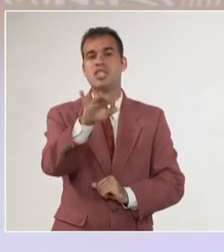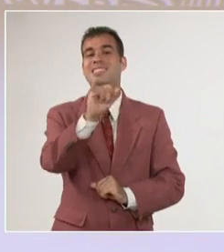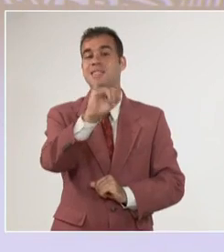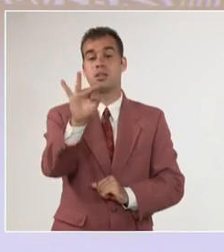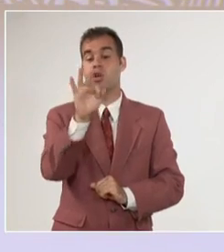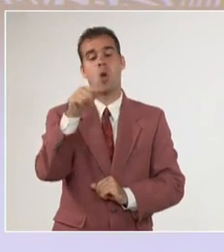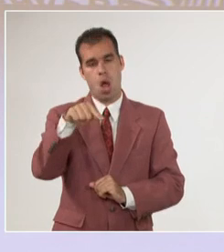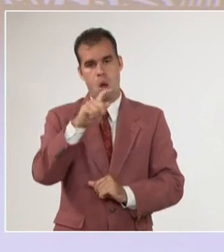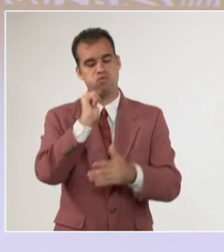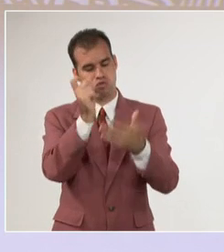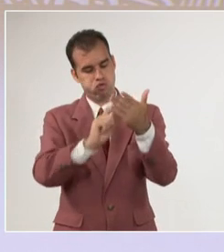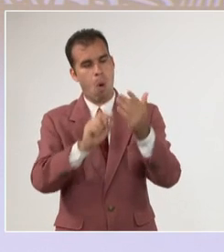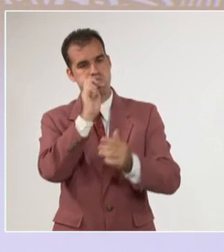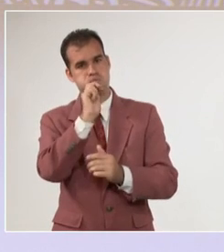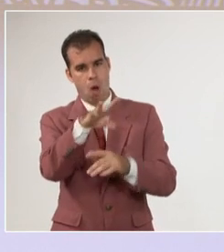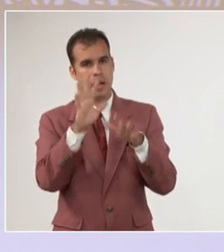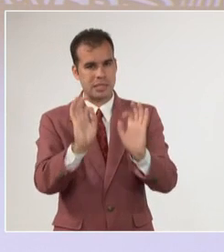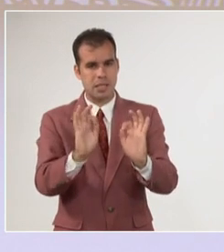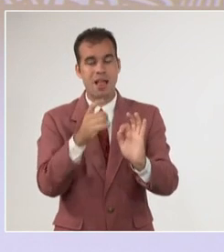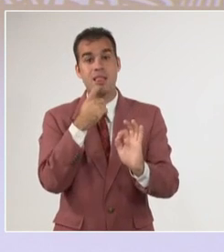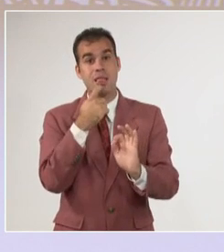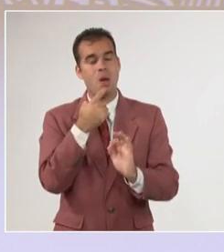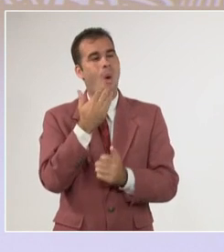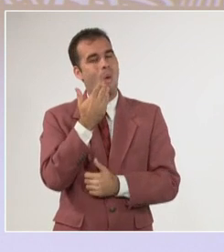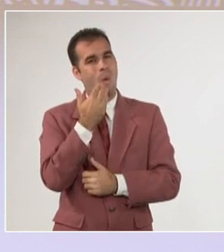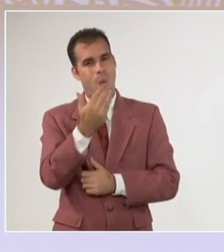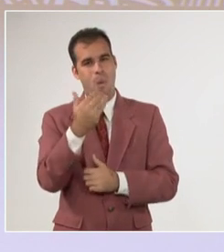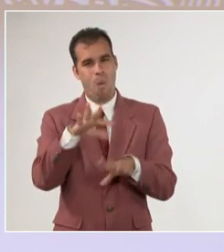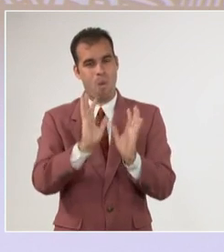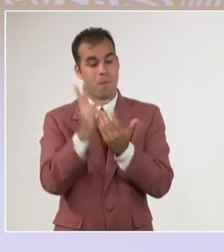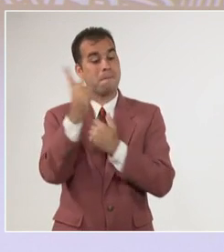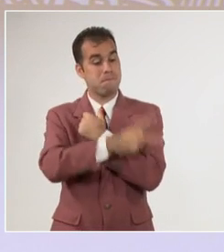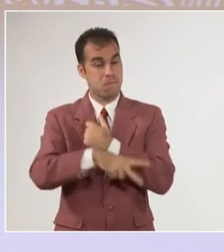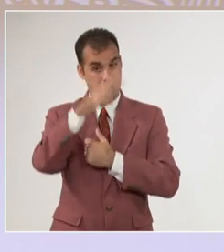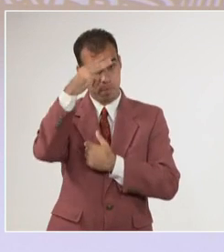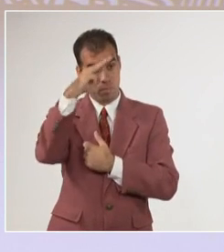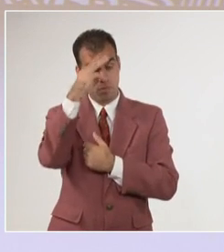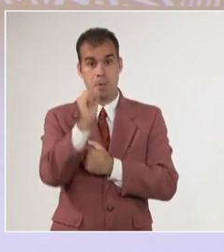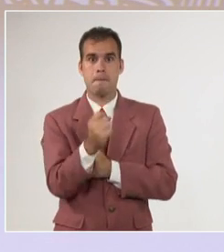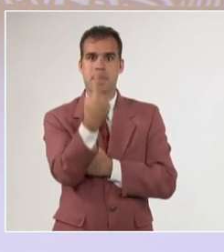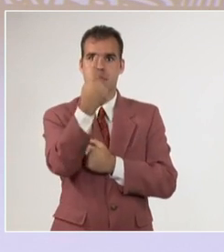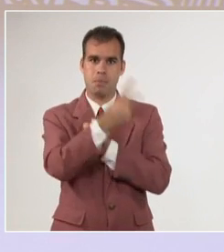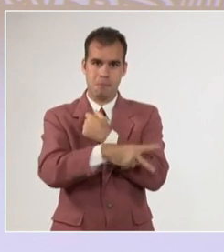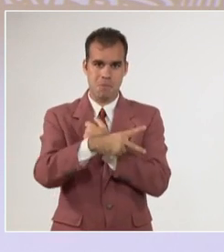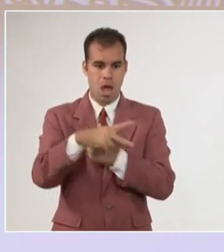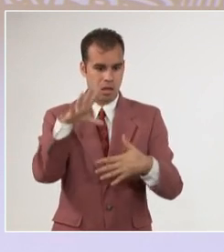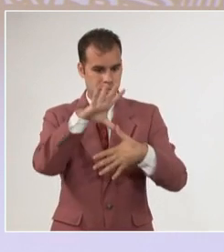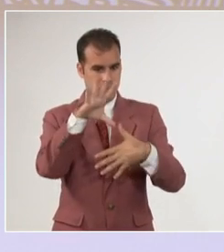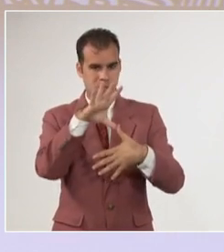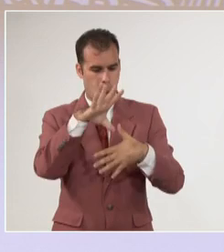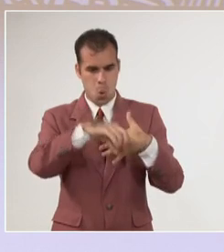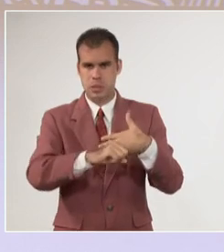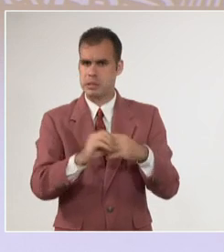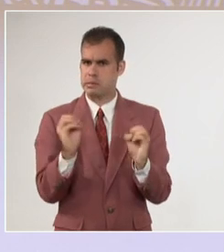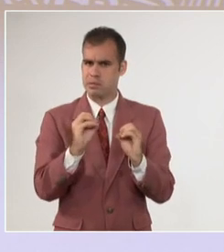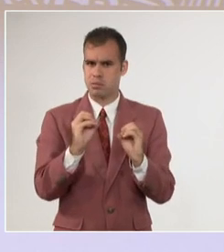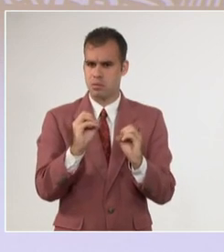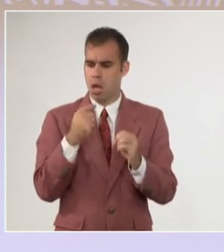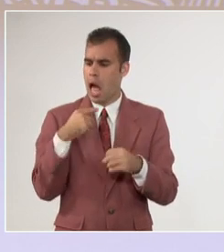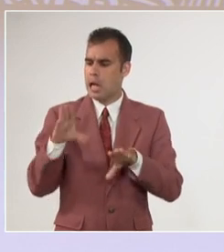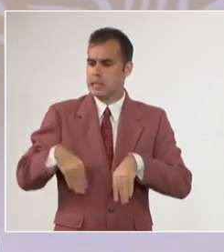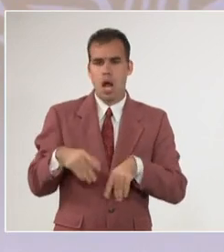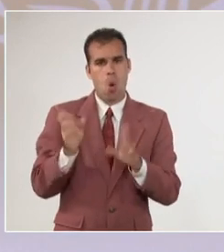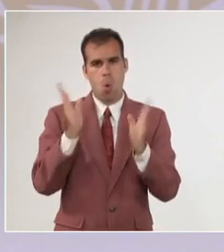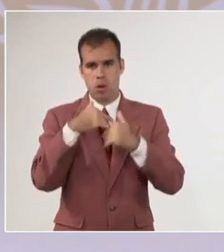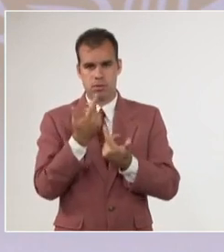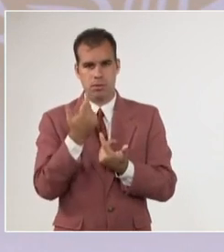cito: altamente satisfactorio que México haya sido la primera nación de América que hubiese manifestado así sus